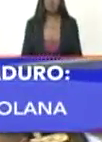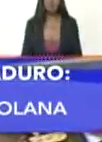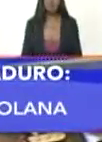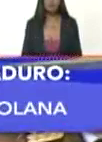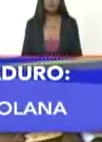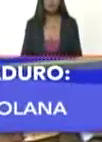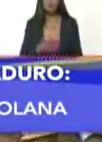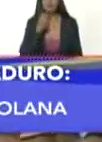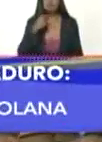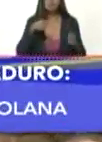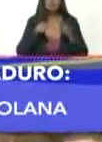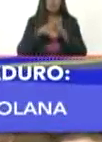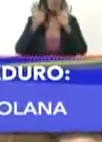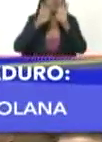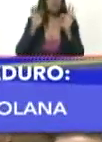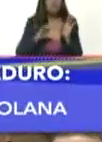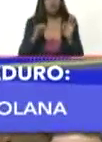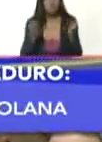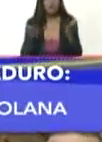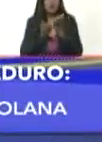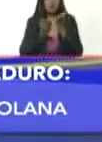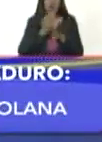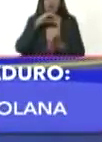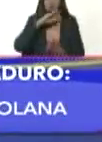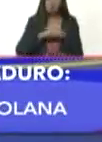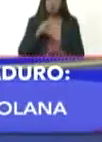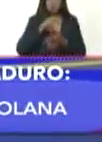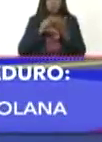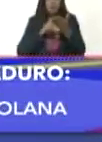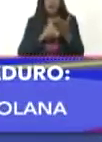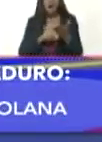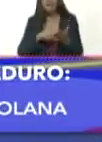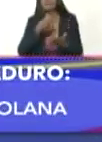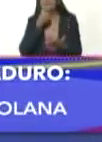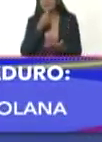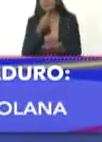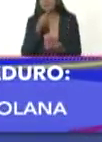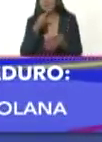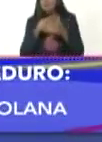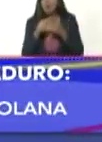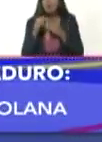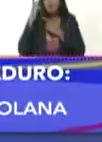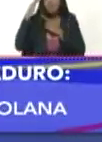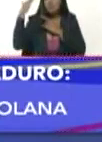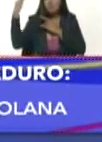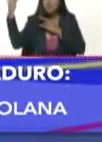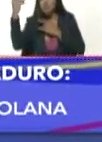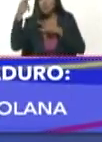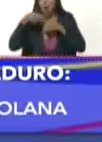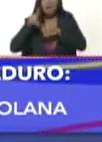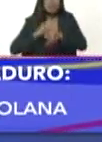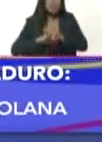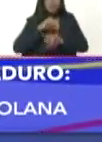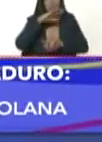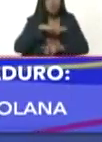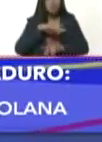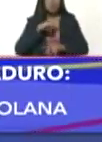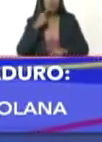o relativamente fácil al estudiar la historia. Pero hay que imaginarse el tiempo